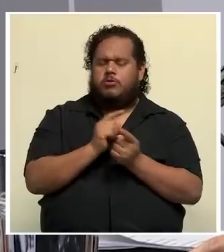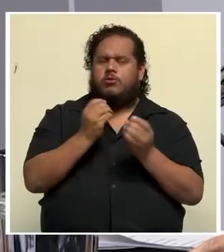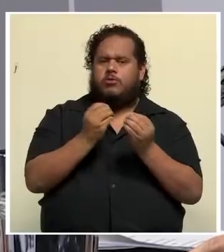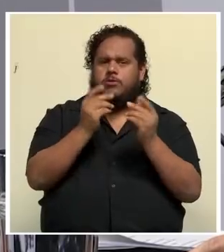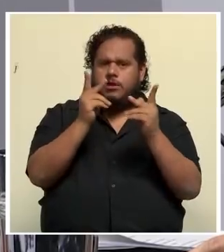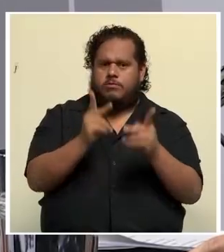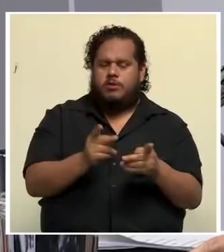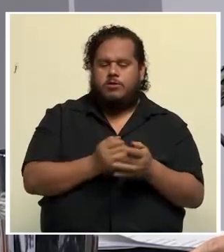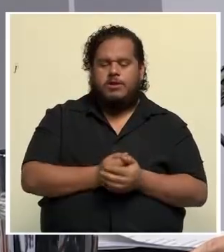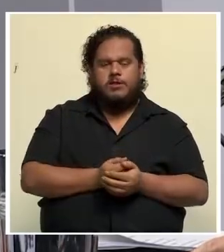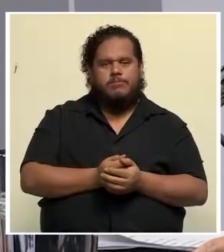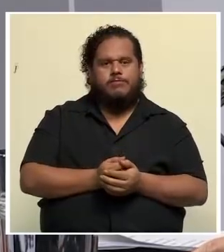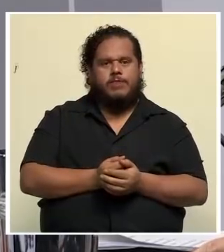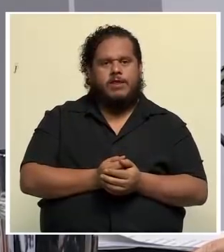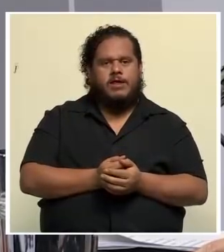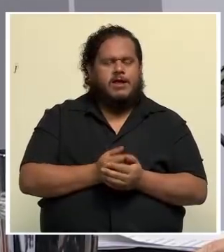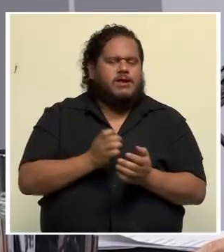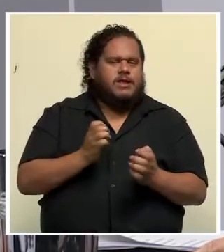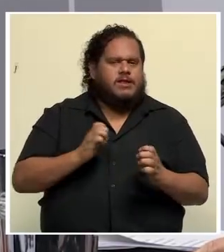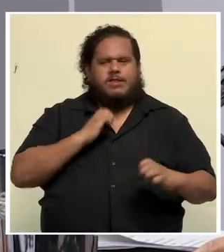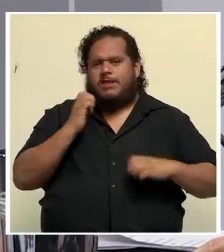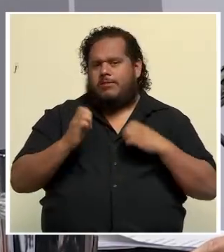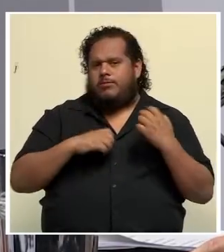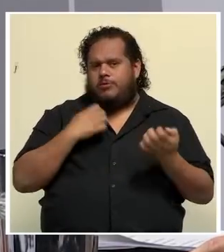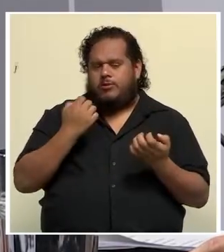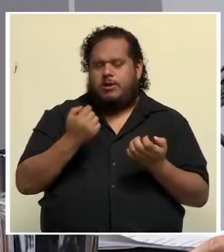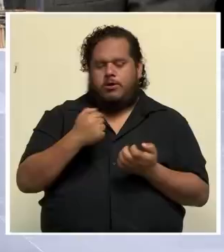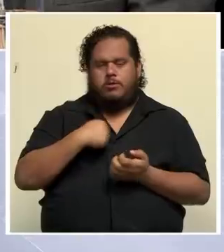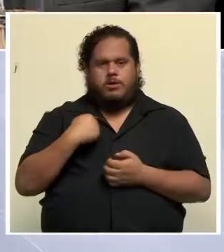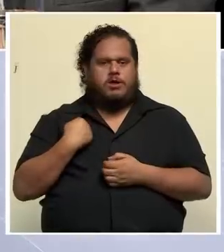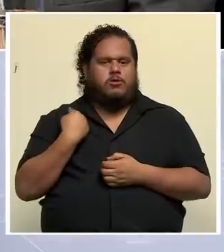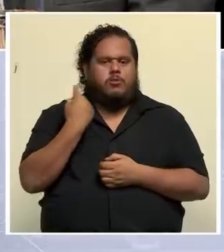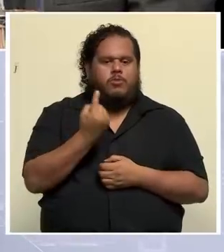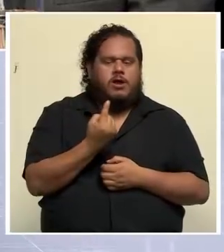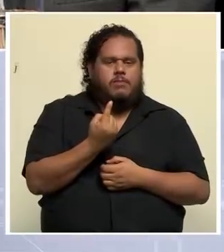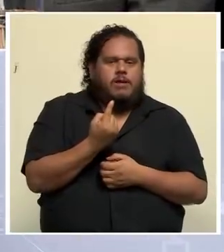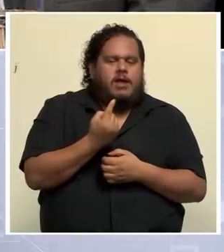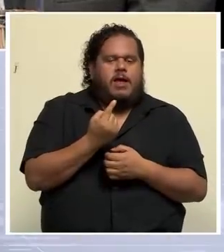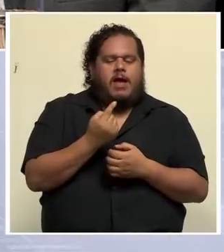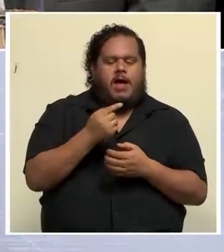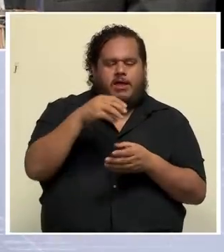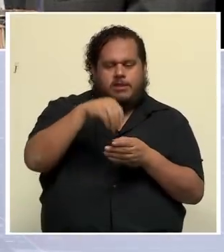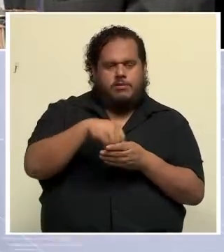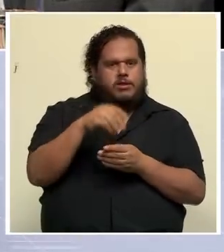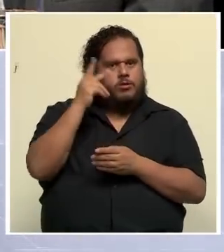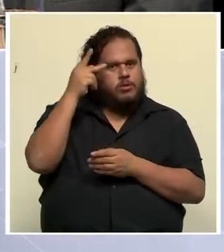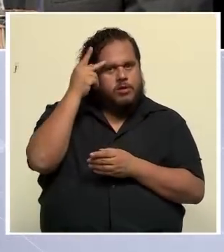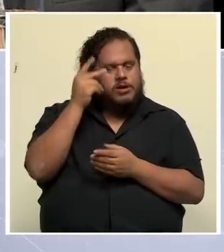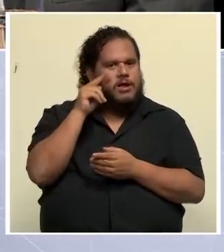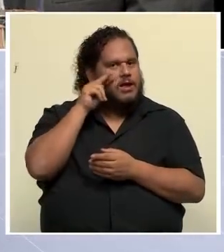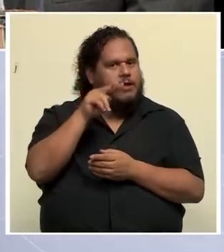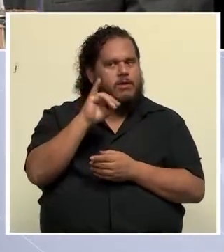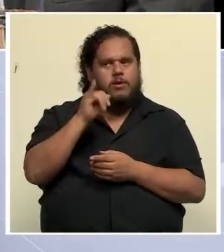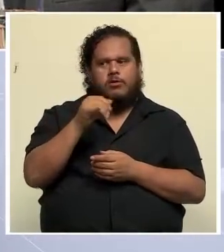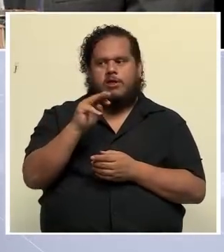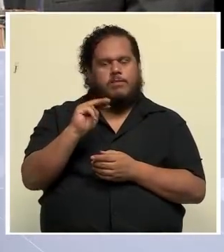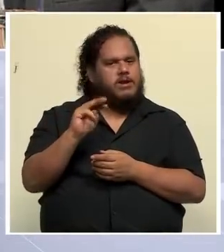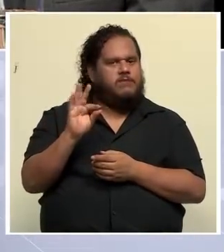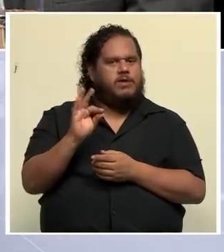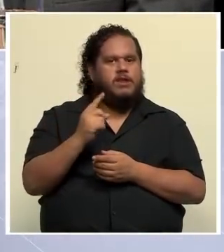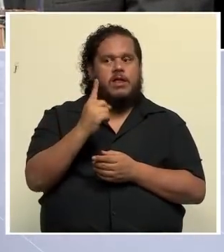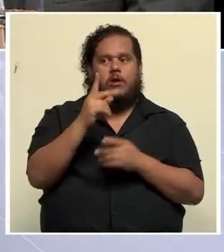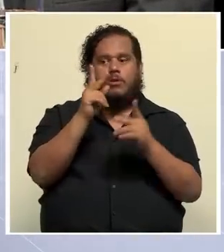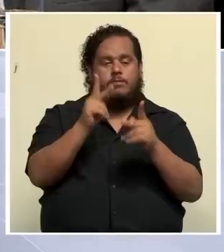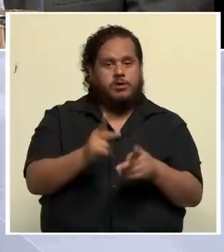Álvaro, que se entusiasma con que vuelva a estar en política, que ven en José María a